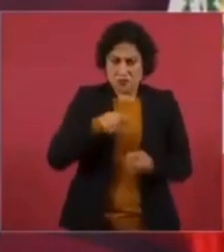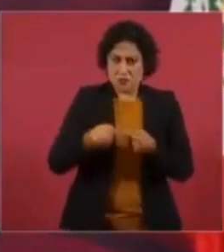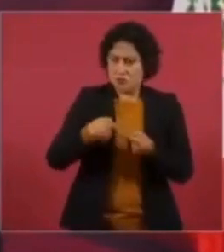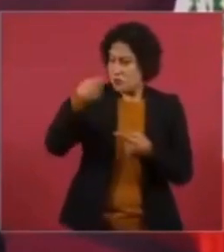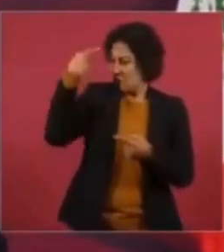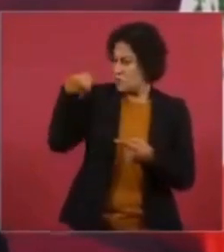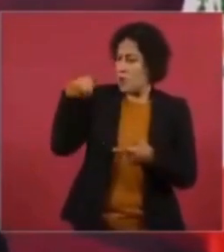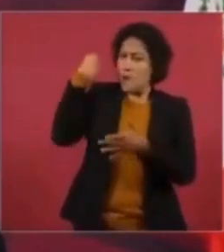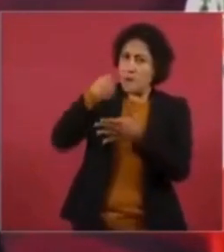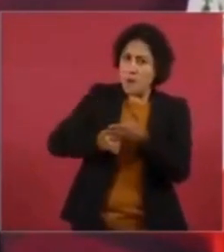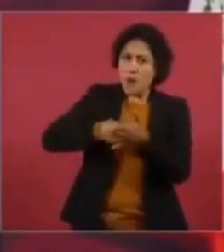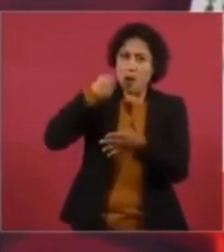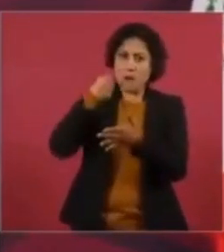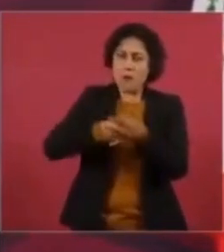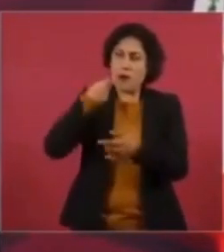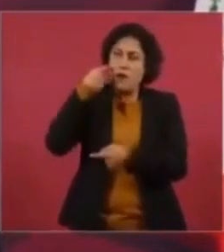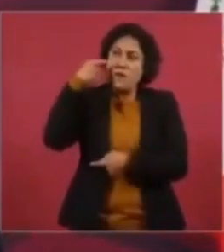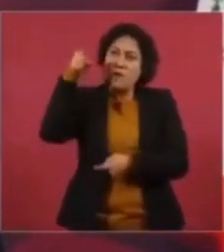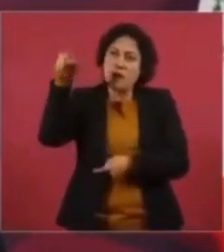en contra de esta mafia?